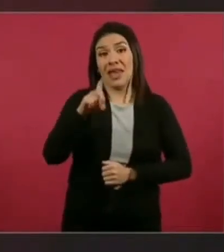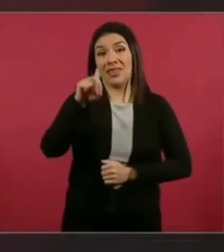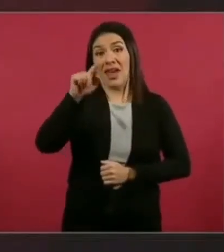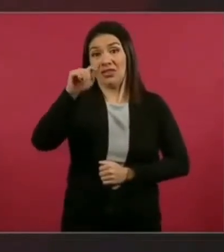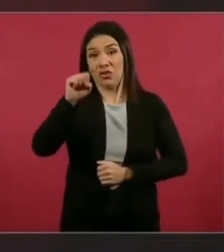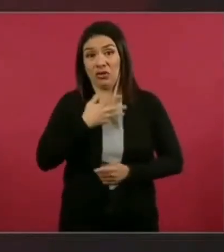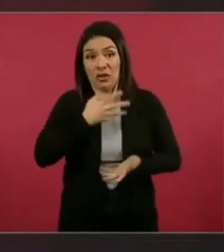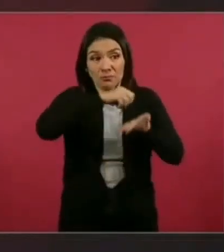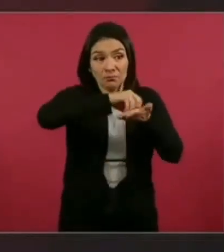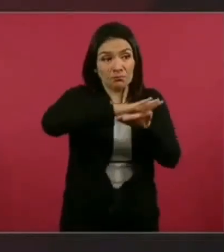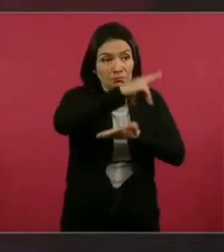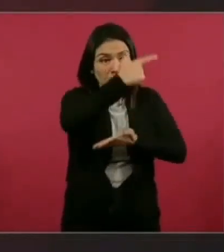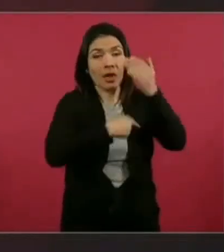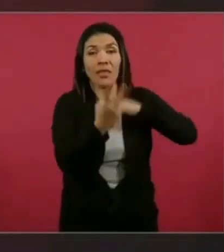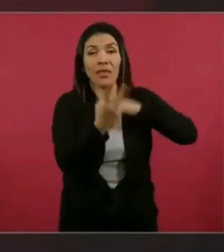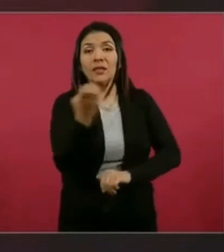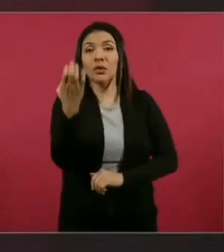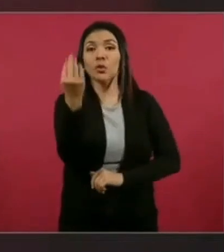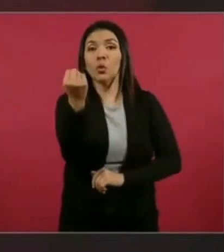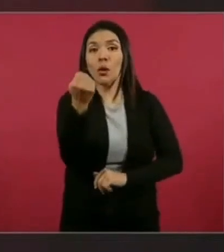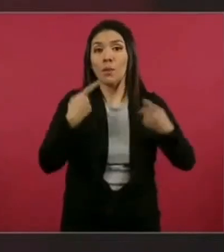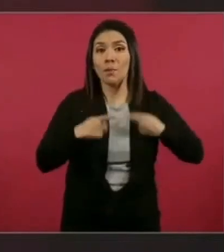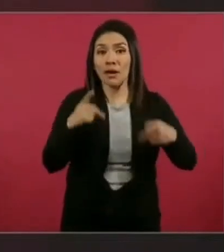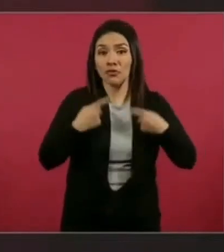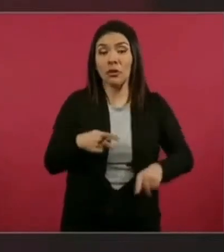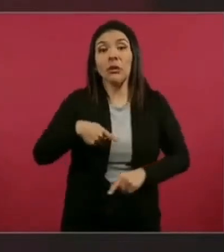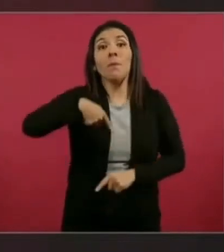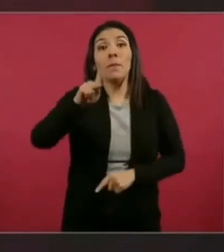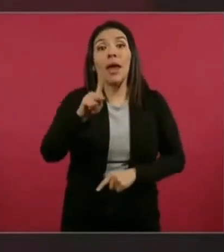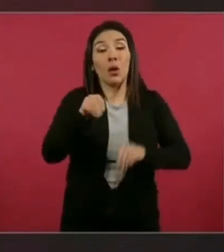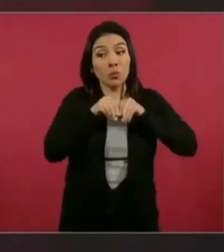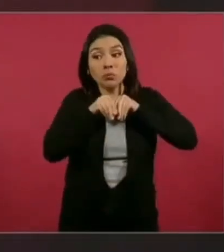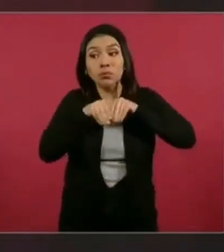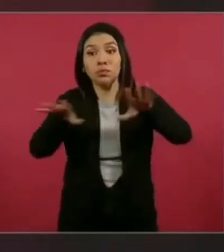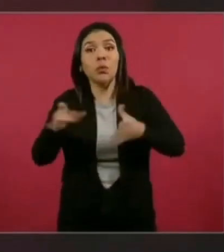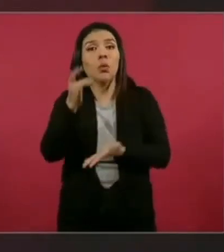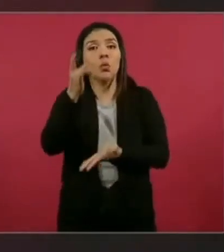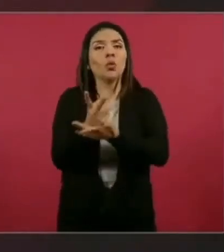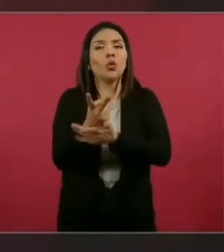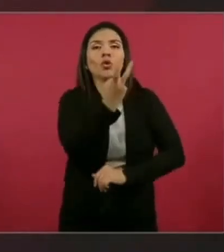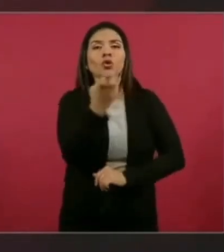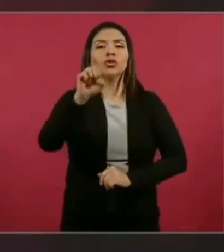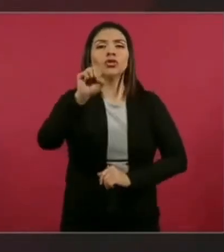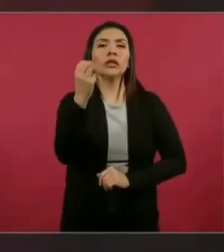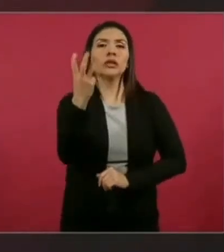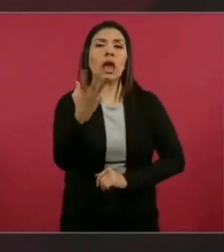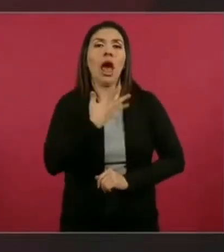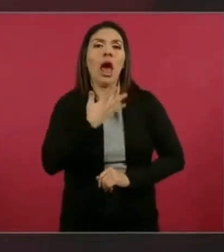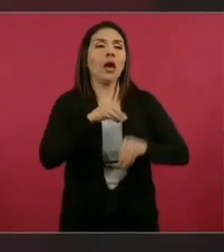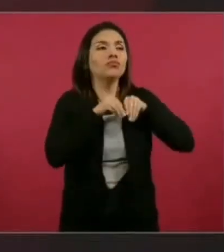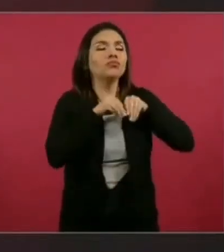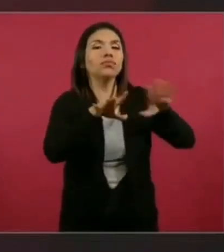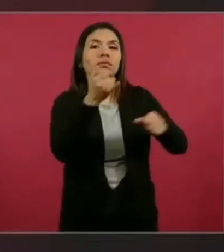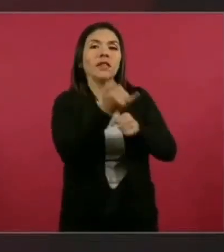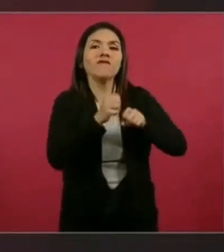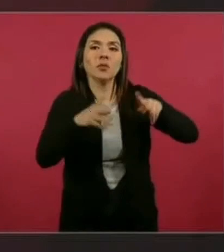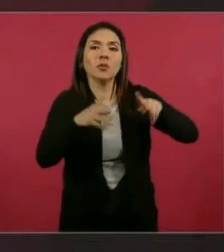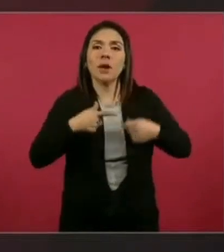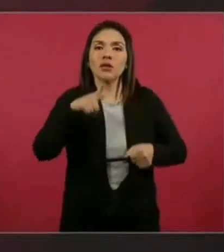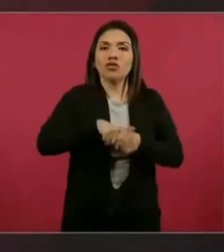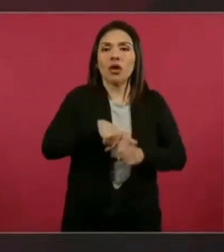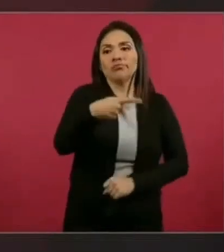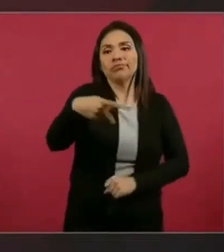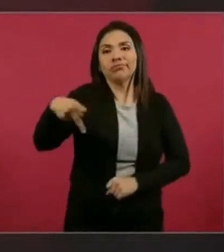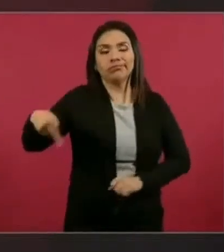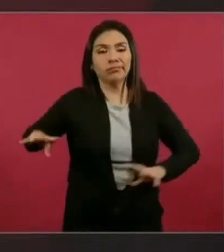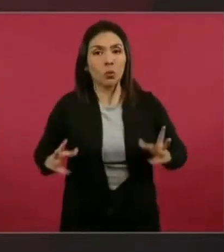309 personas que estaban ahí expuestas, solo 263 había sus datos personales en